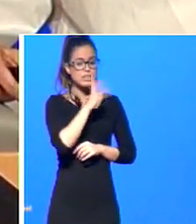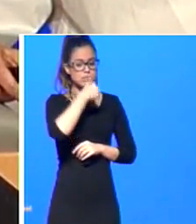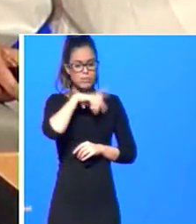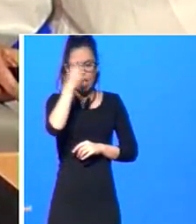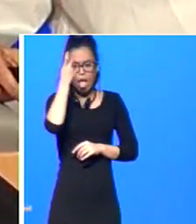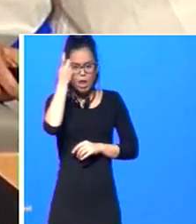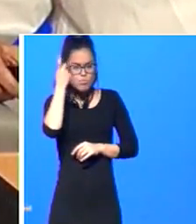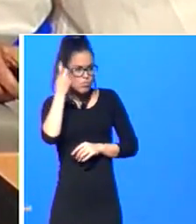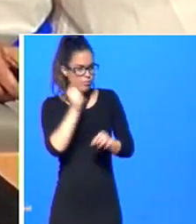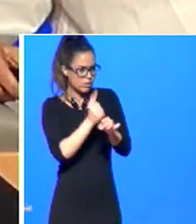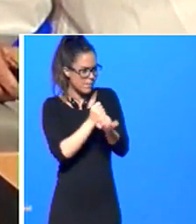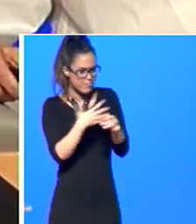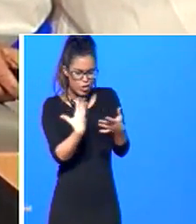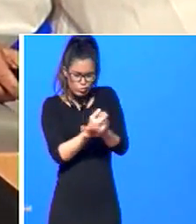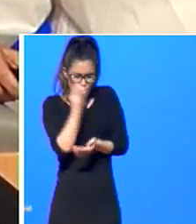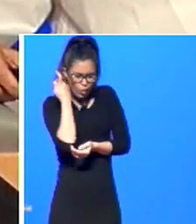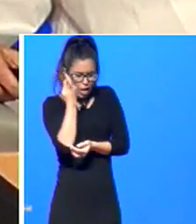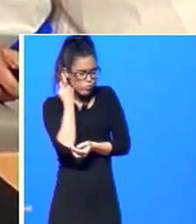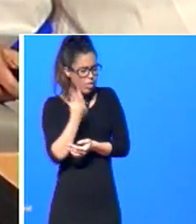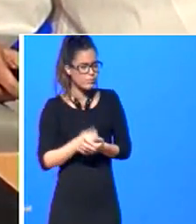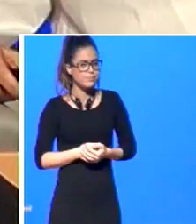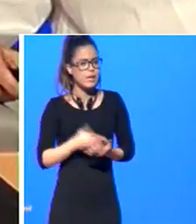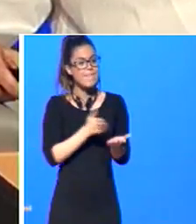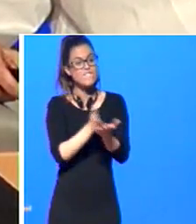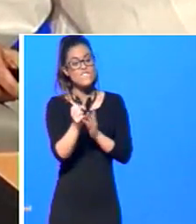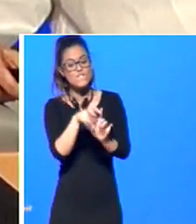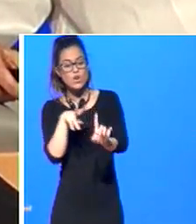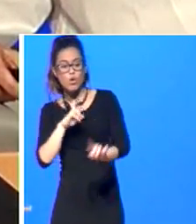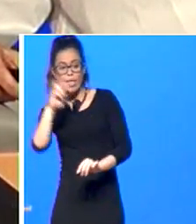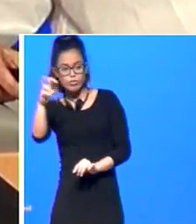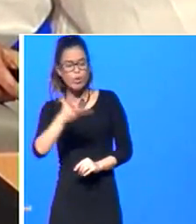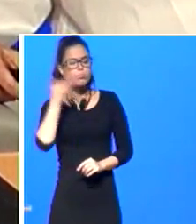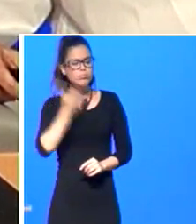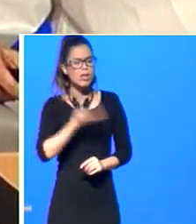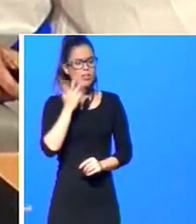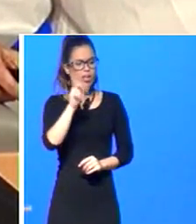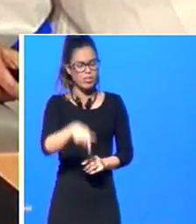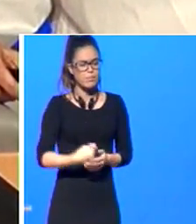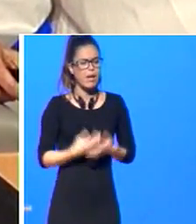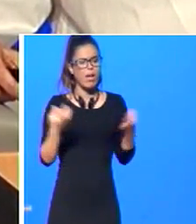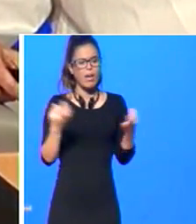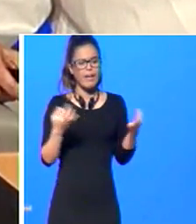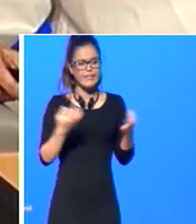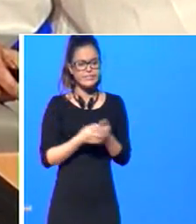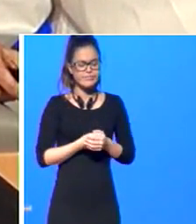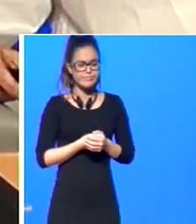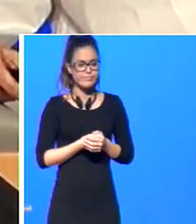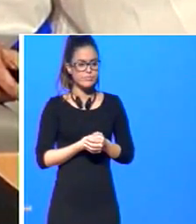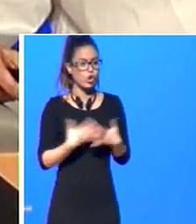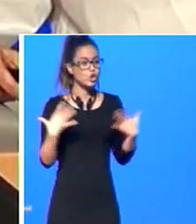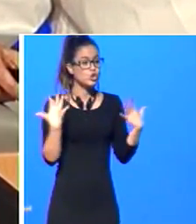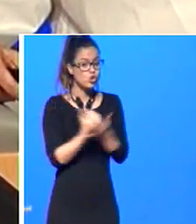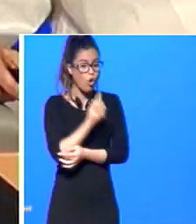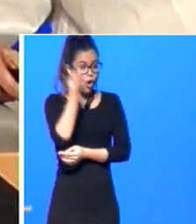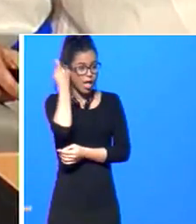el alumnado. Pero hay otro enfoque muy importante, que es todo el alumnado participa